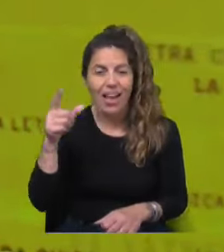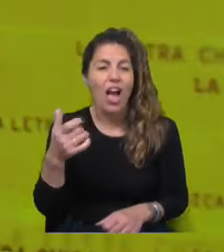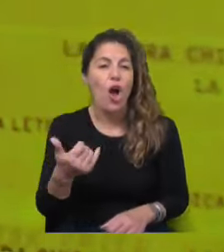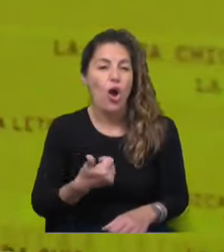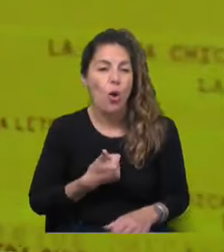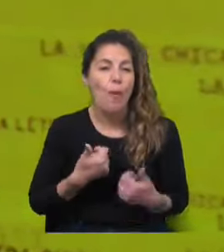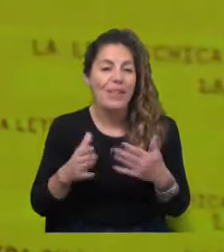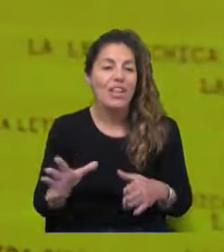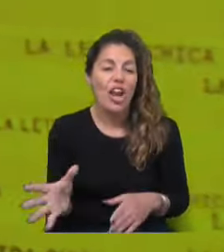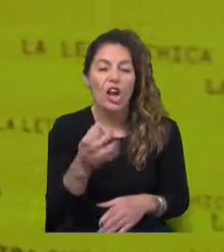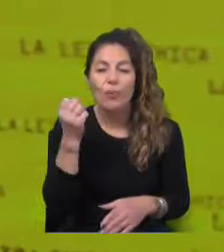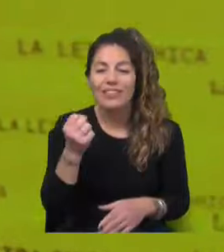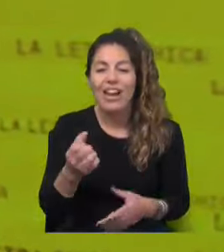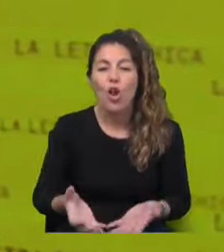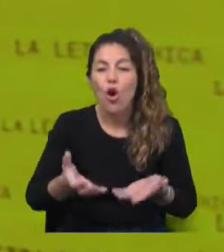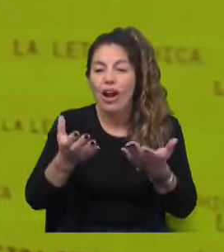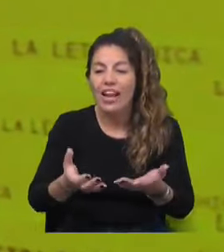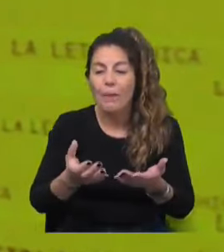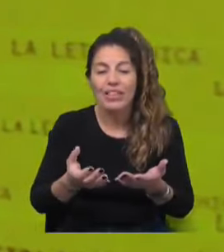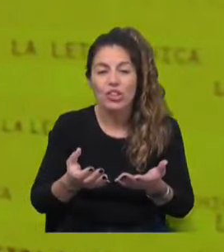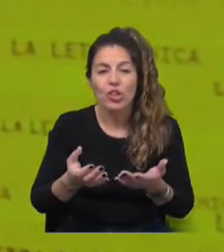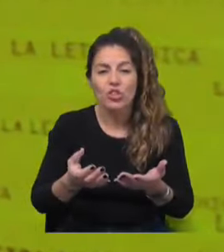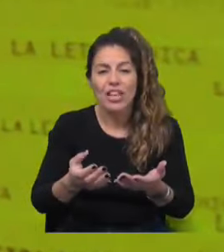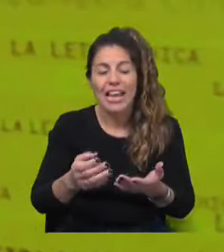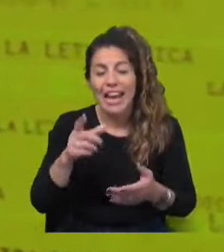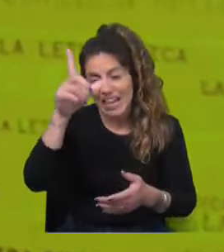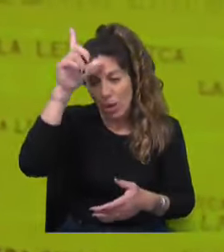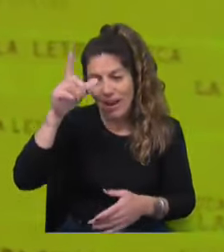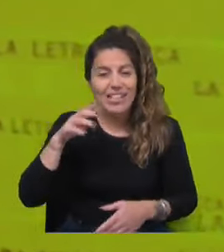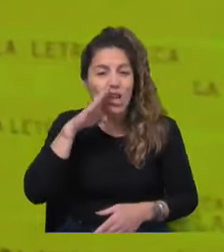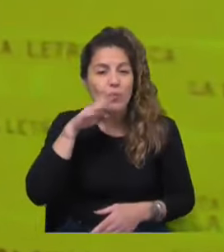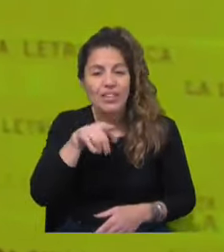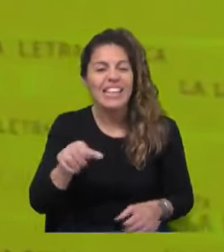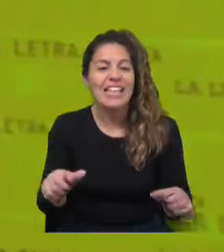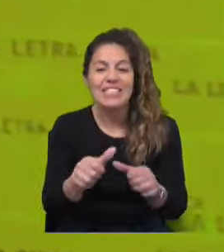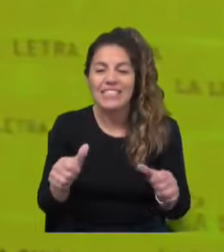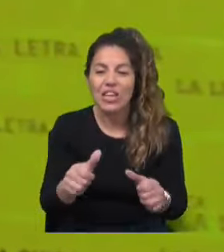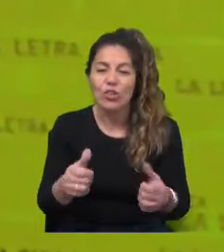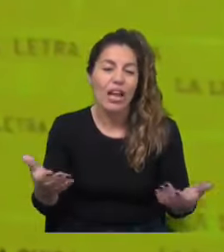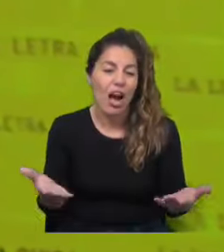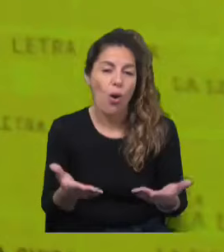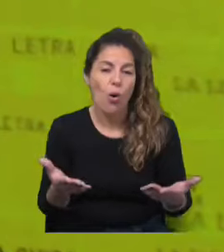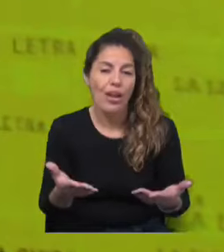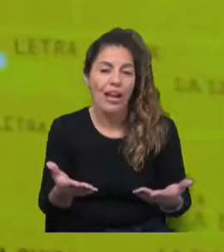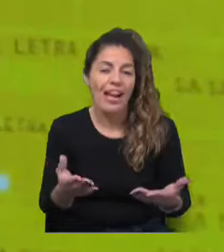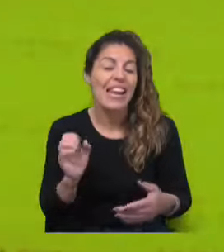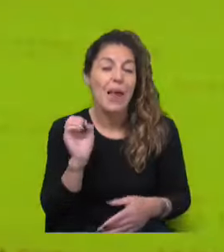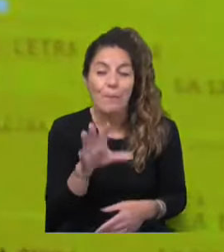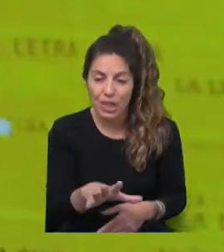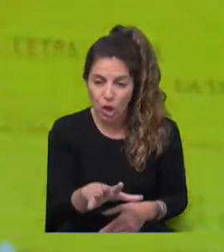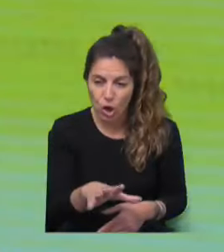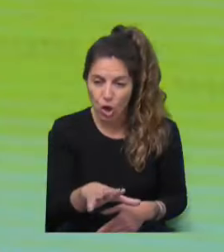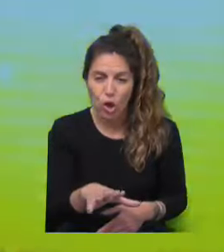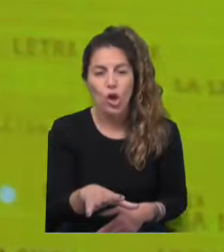les empezaron a incautar los cargamentos en Rotterdam, en Amberes y en esos puertos, ¿qué hicieron? Por ejemplo, en el caso del envío